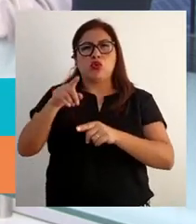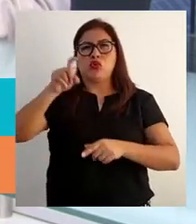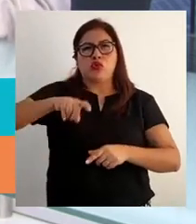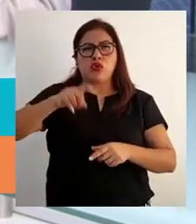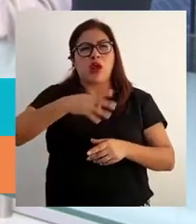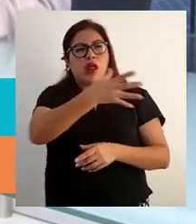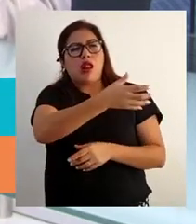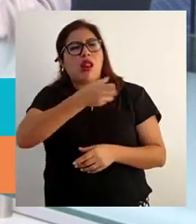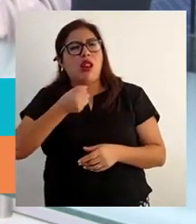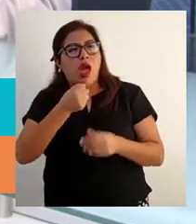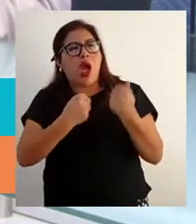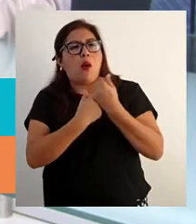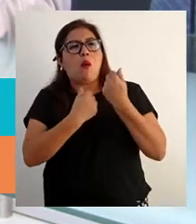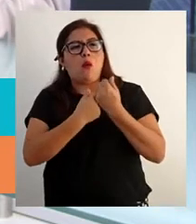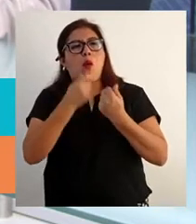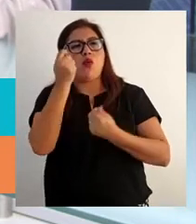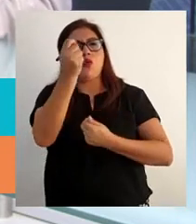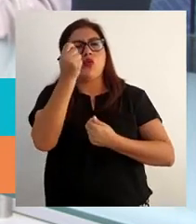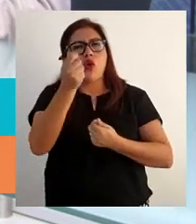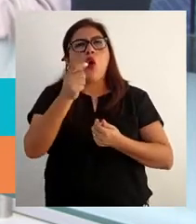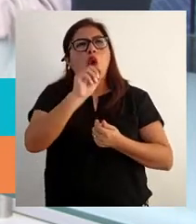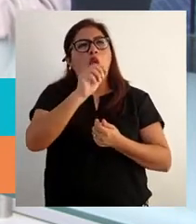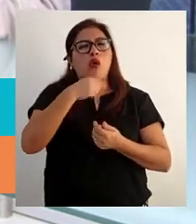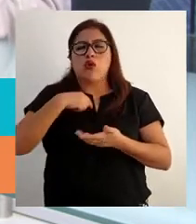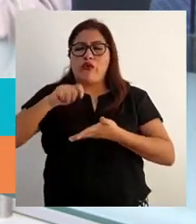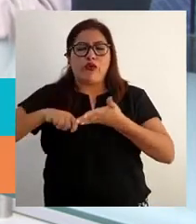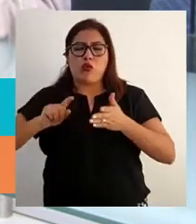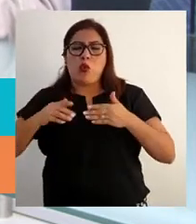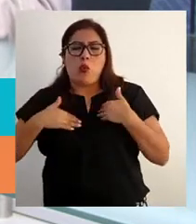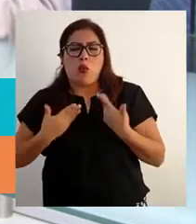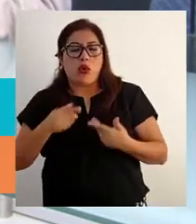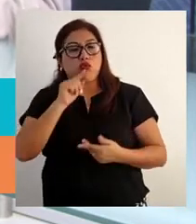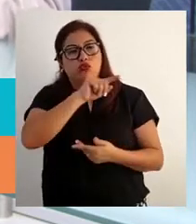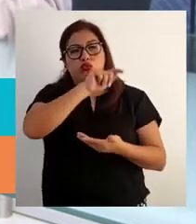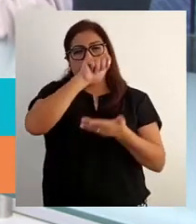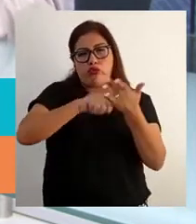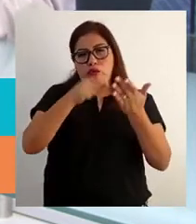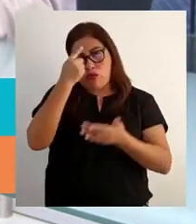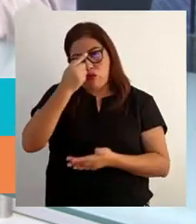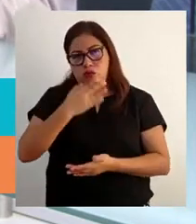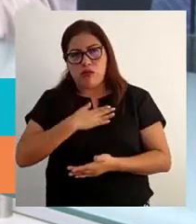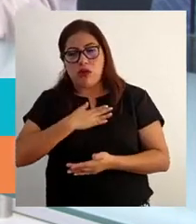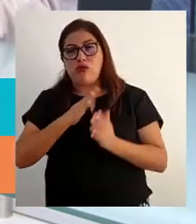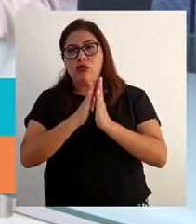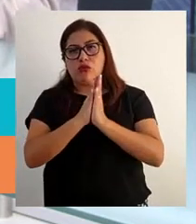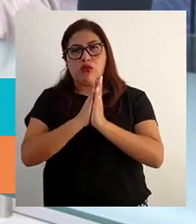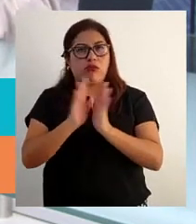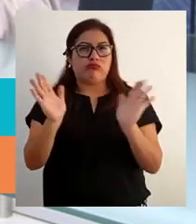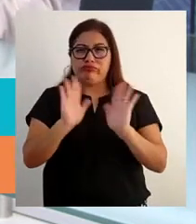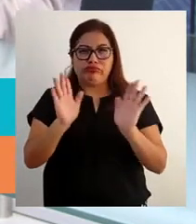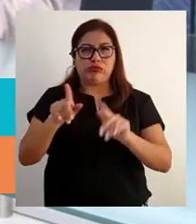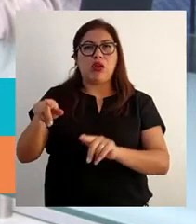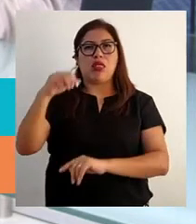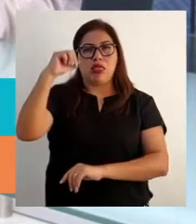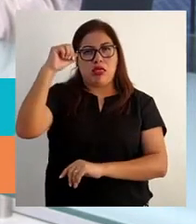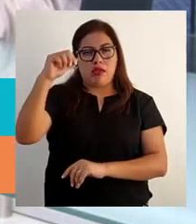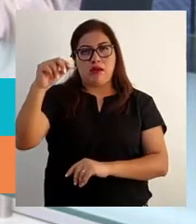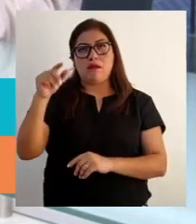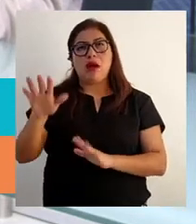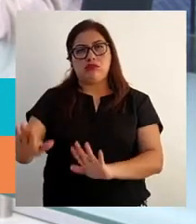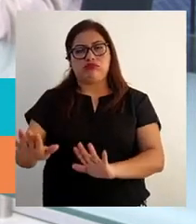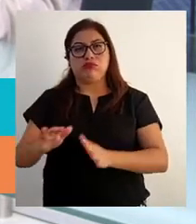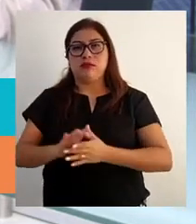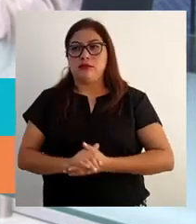ruego, otra persona que firme por ti. No, señoras, es un tema de derecho. Así es, Enrique. Y bueno, vamos a ir a